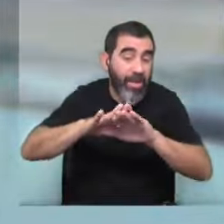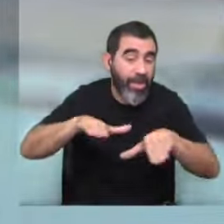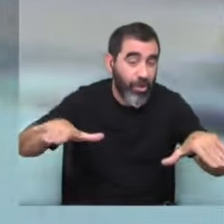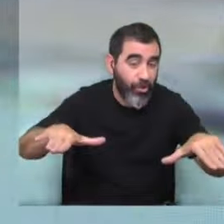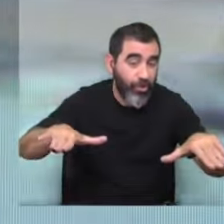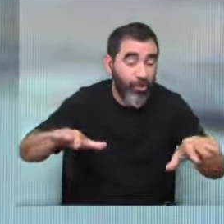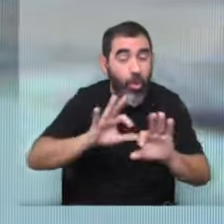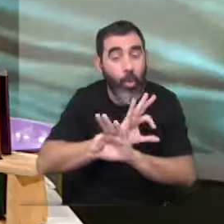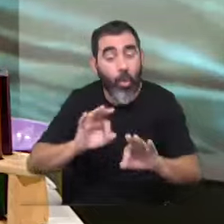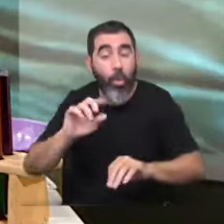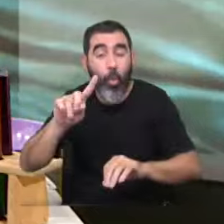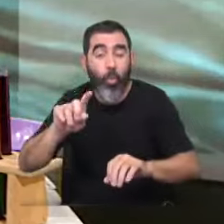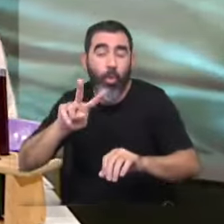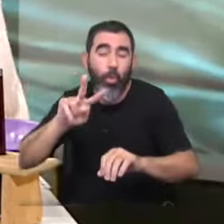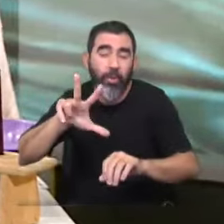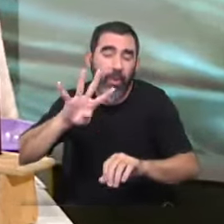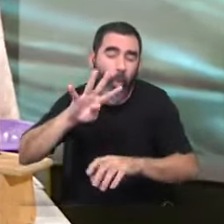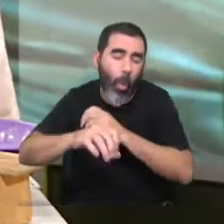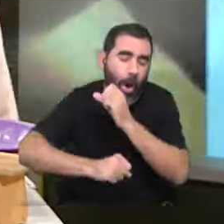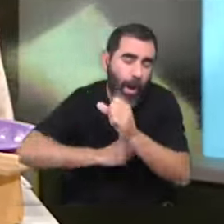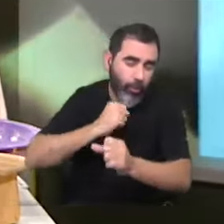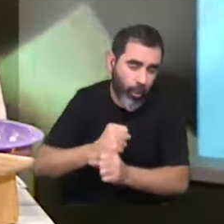Lab son entre 1, 2, 3, 4 años.